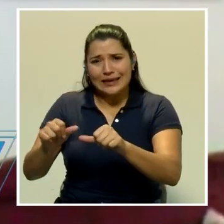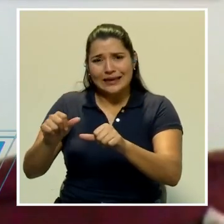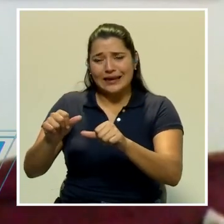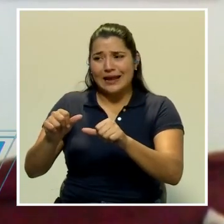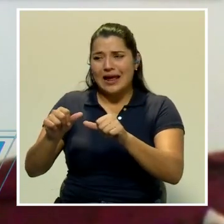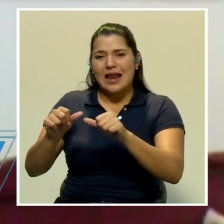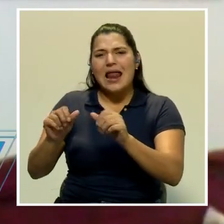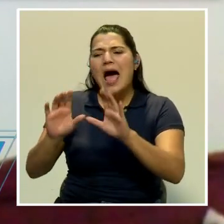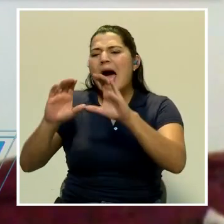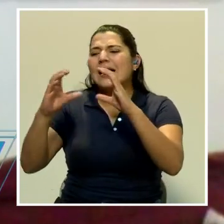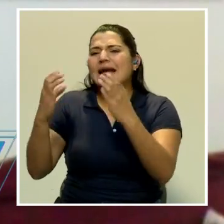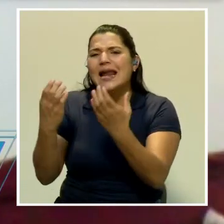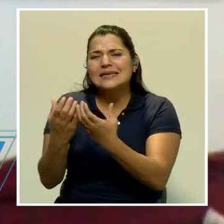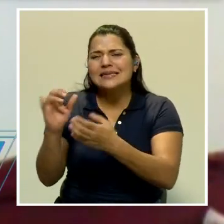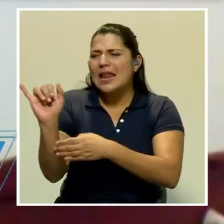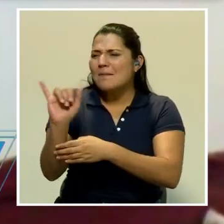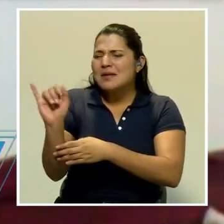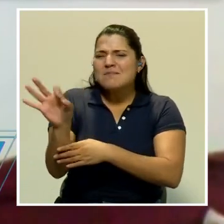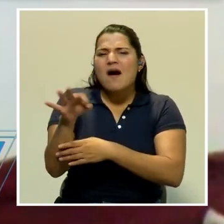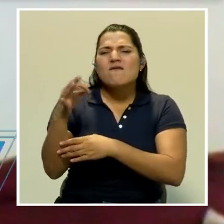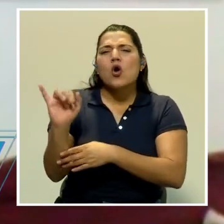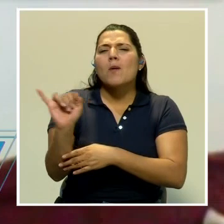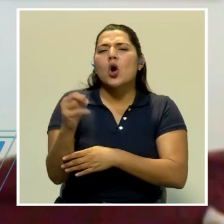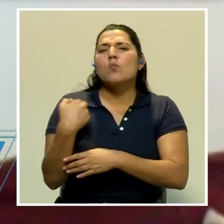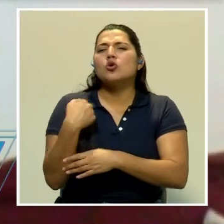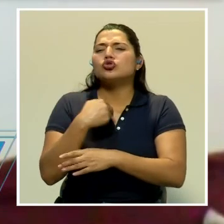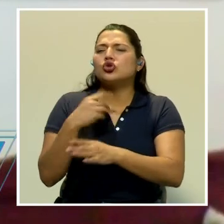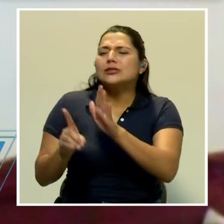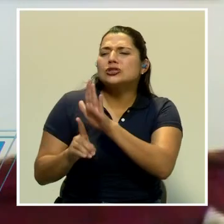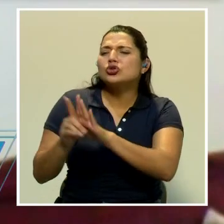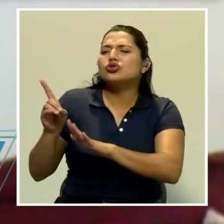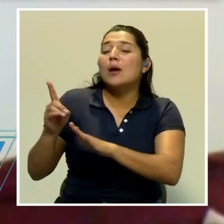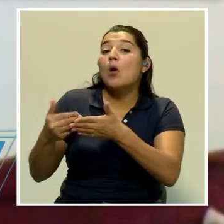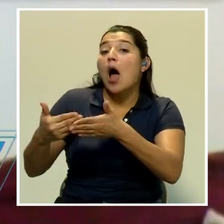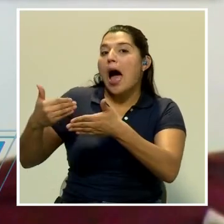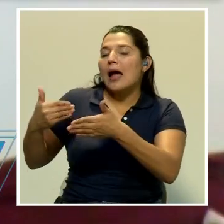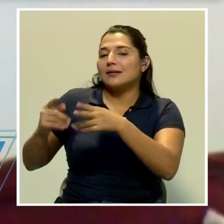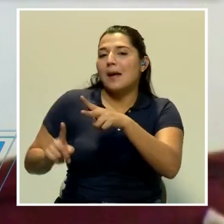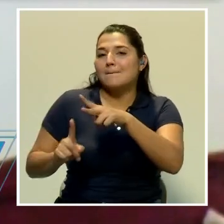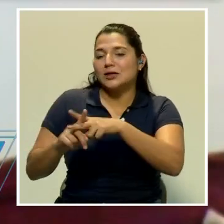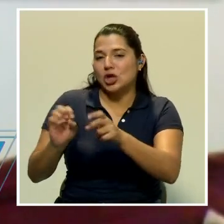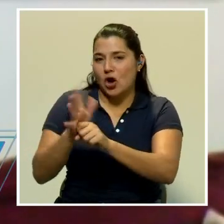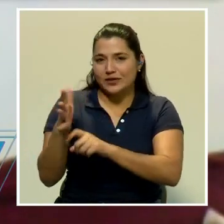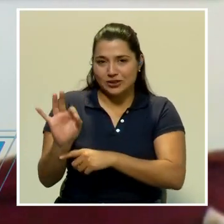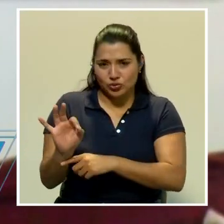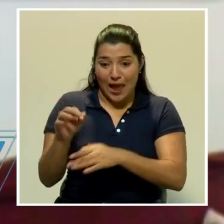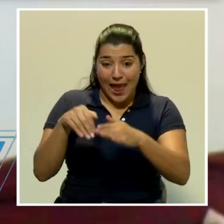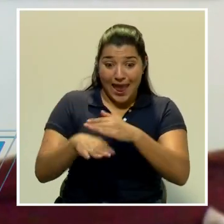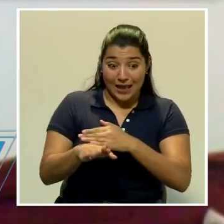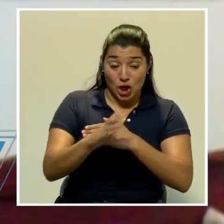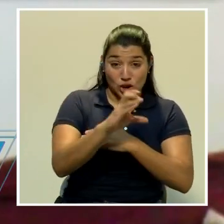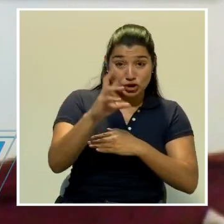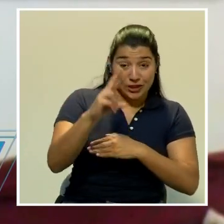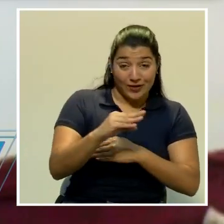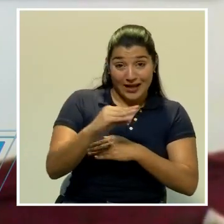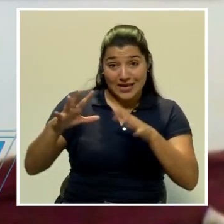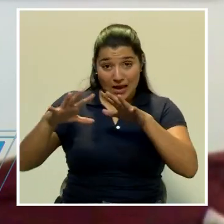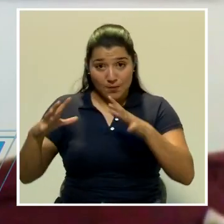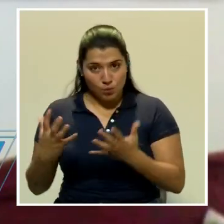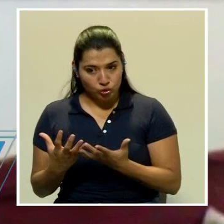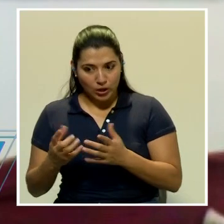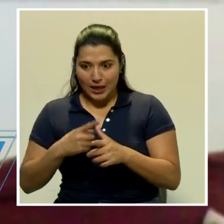lo veníamos desarrollando en el país y en el mundo en general. Esto pasa también por una obligación de